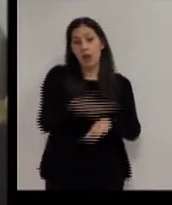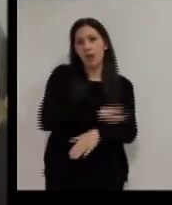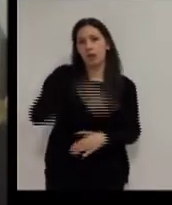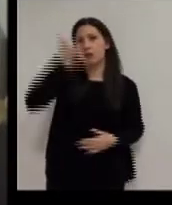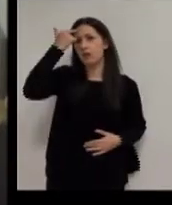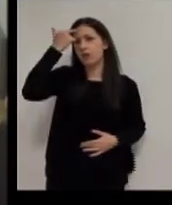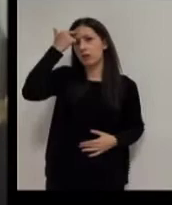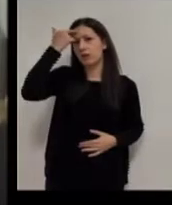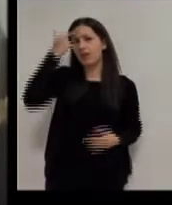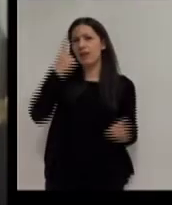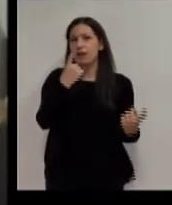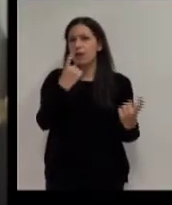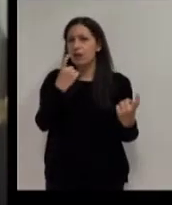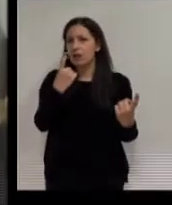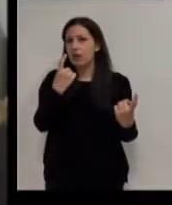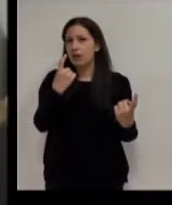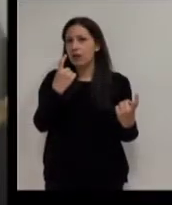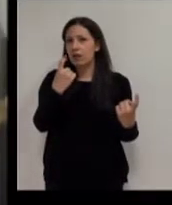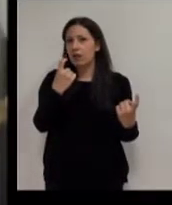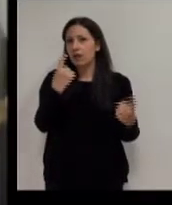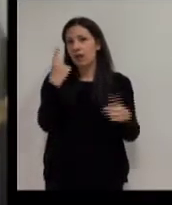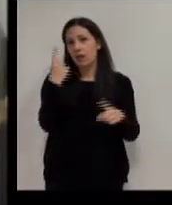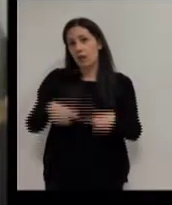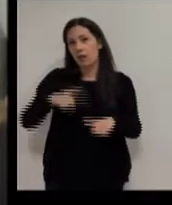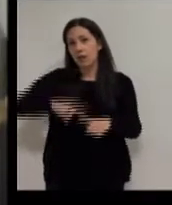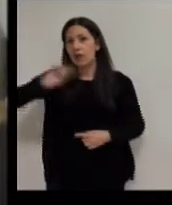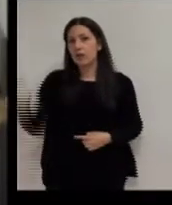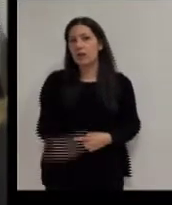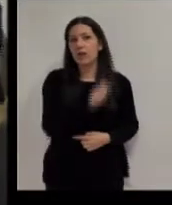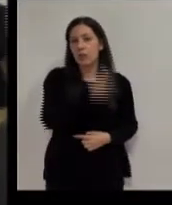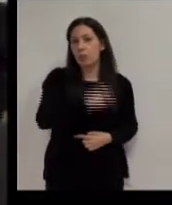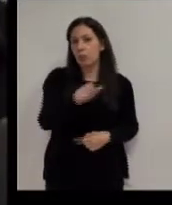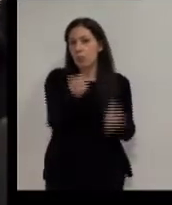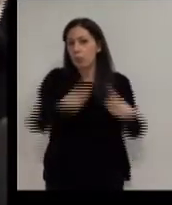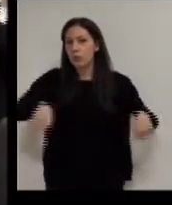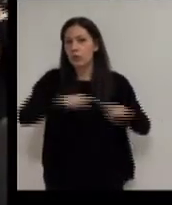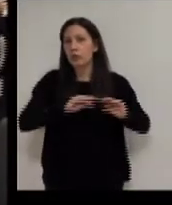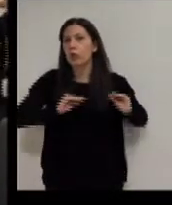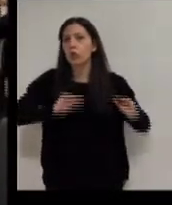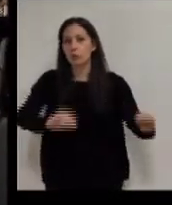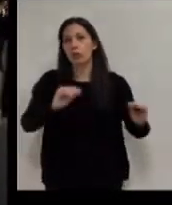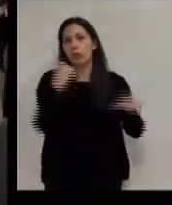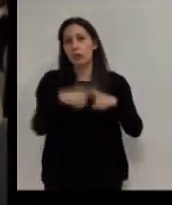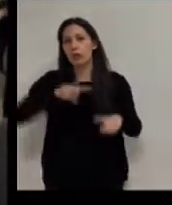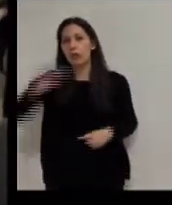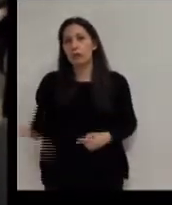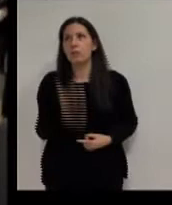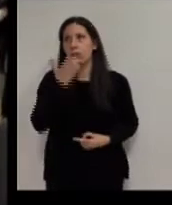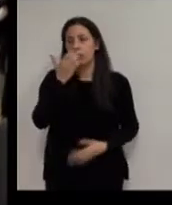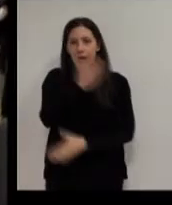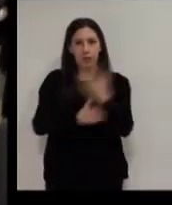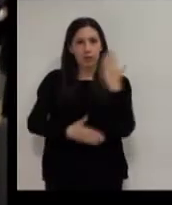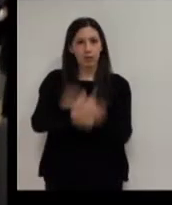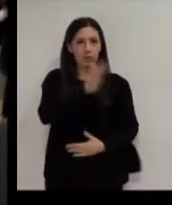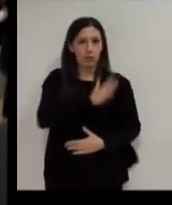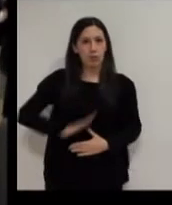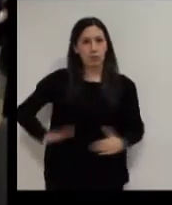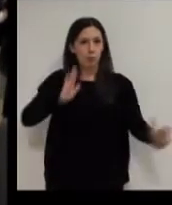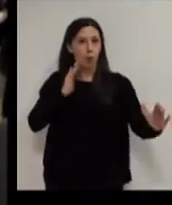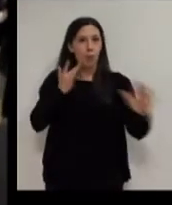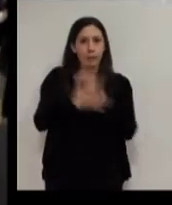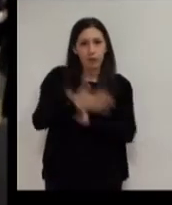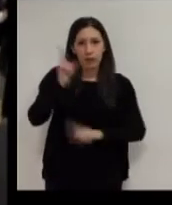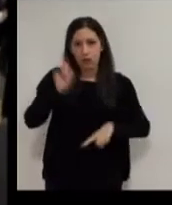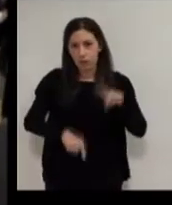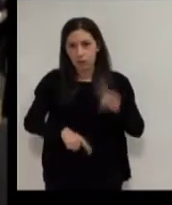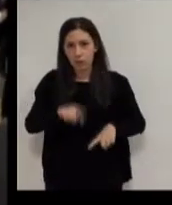cuenta las necesidades de una diversidad de personas, personas con discapacidad temporal o